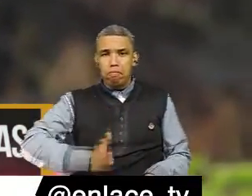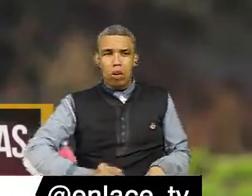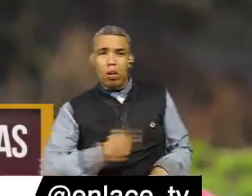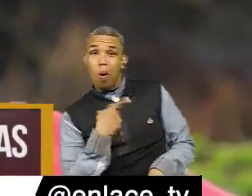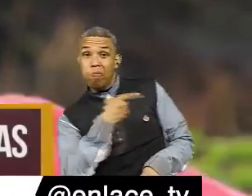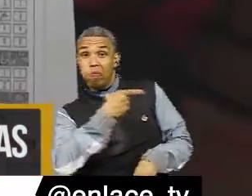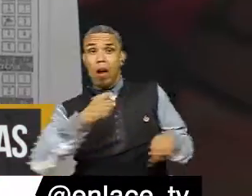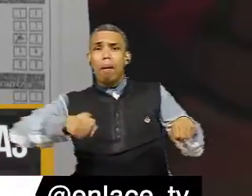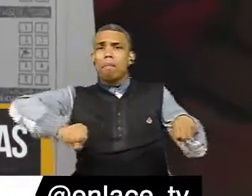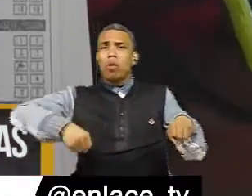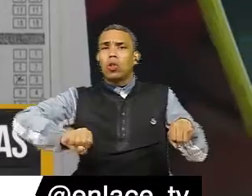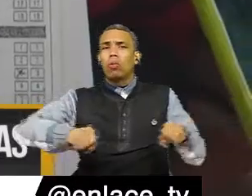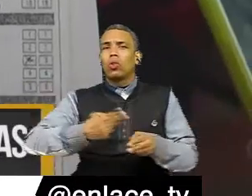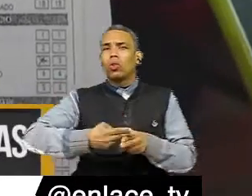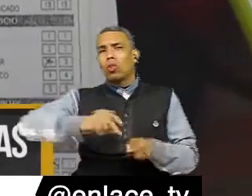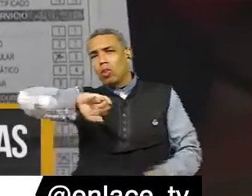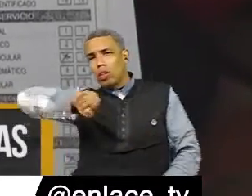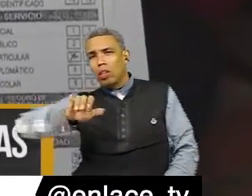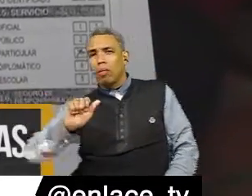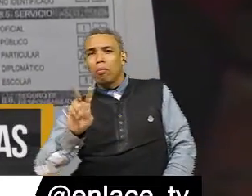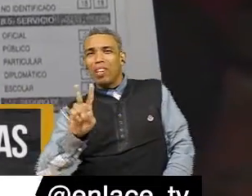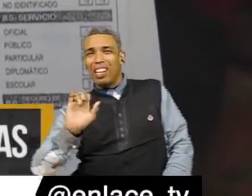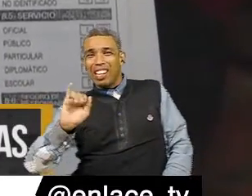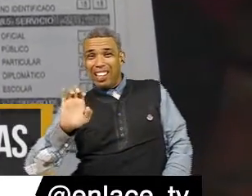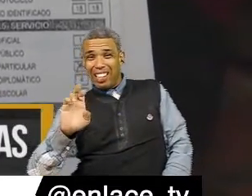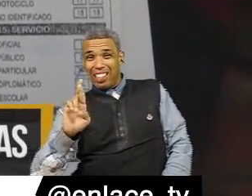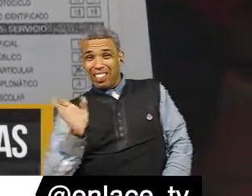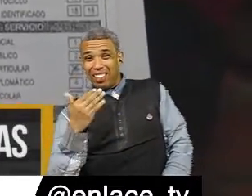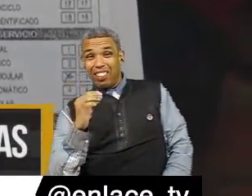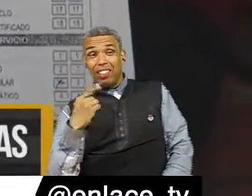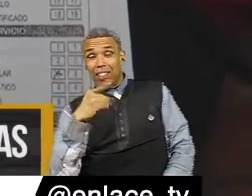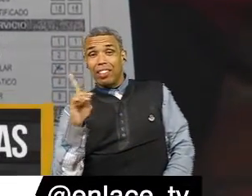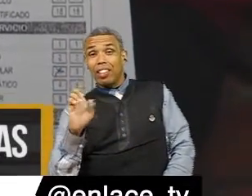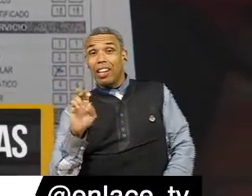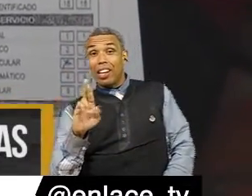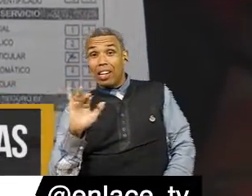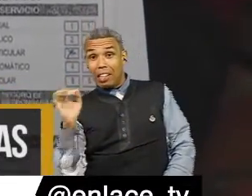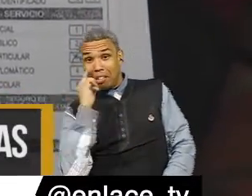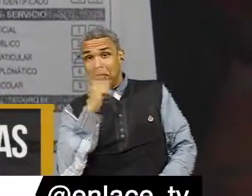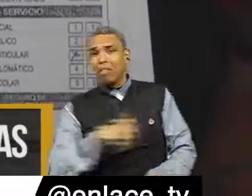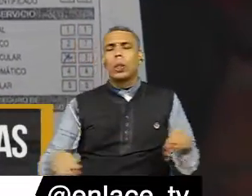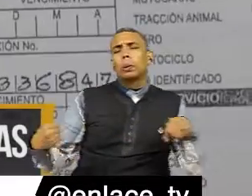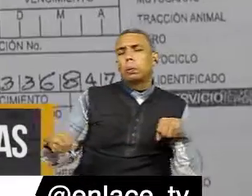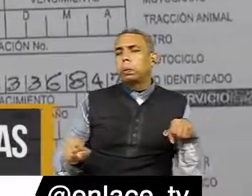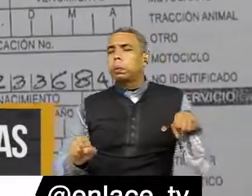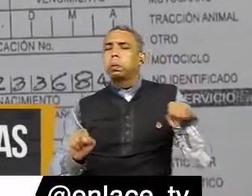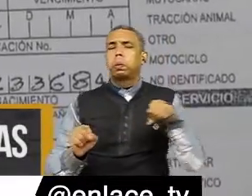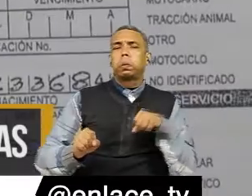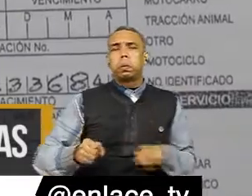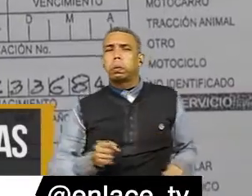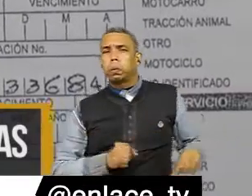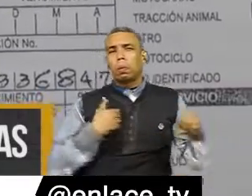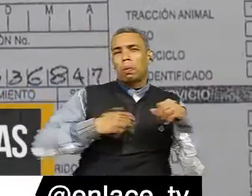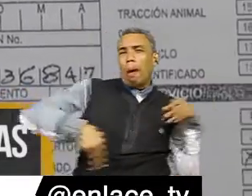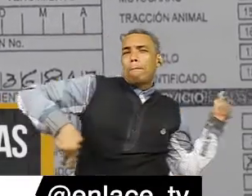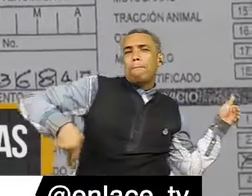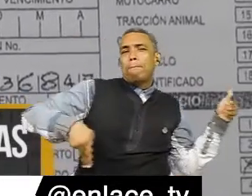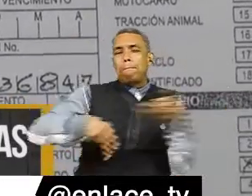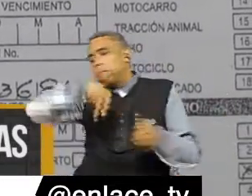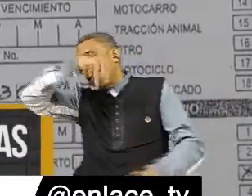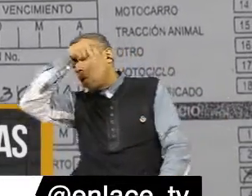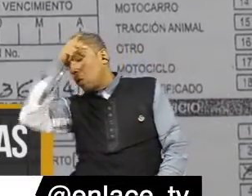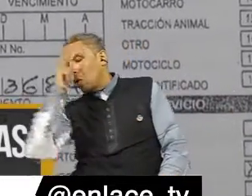motociclista identificado como Javier Darío Caimes Jaimes, quien en su momento y según este expediente de la Inspección de Tránsito y Transporte de Barranca Bermeja lo hizo